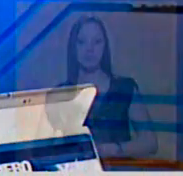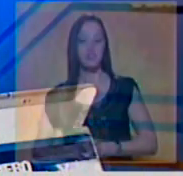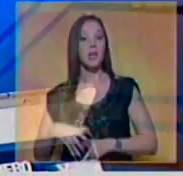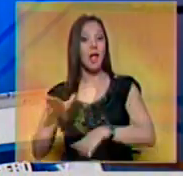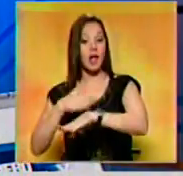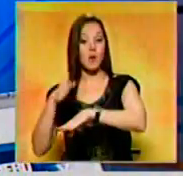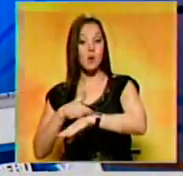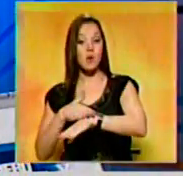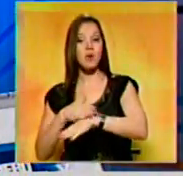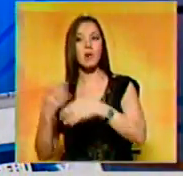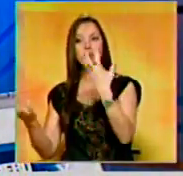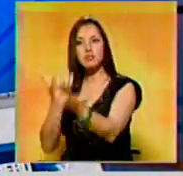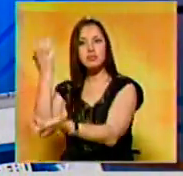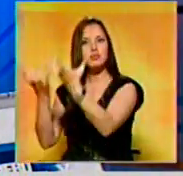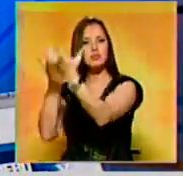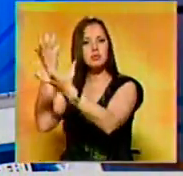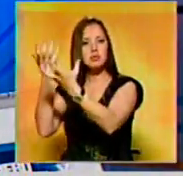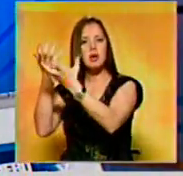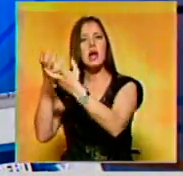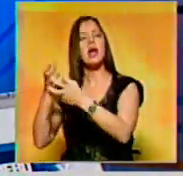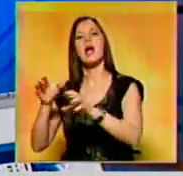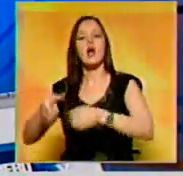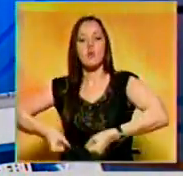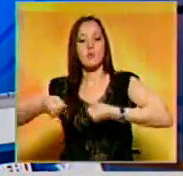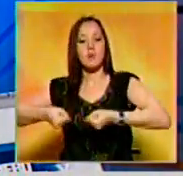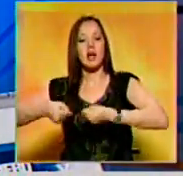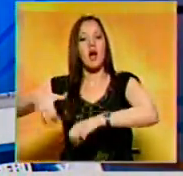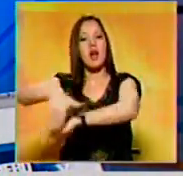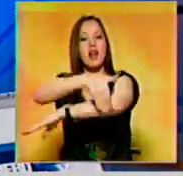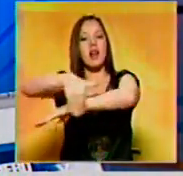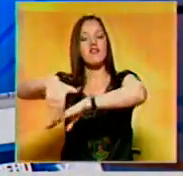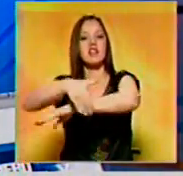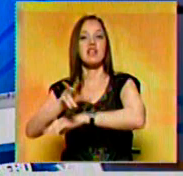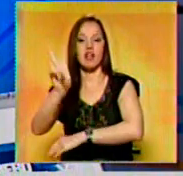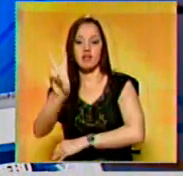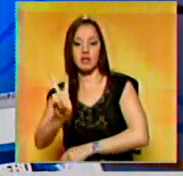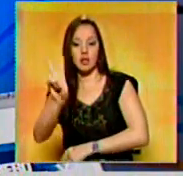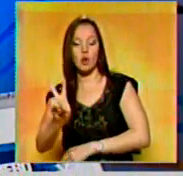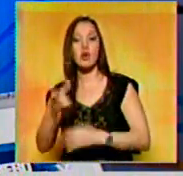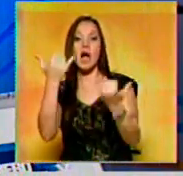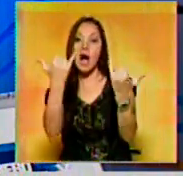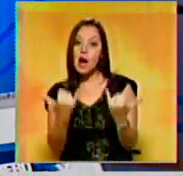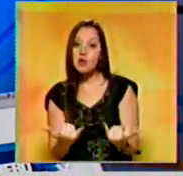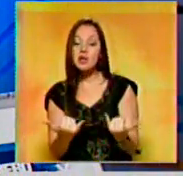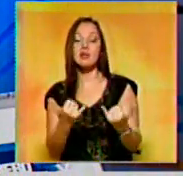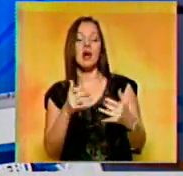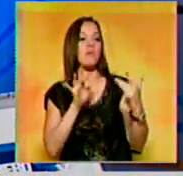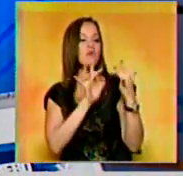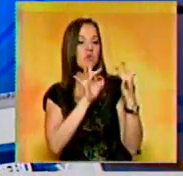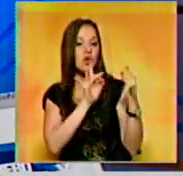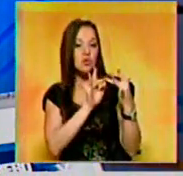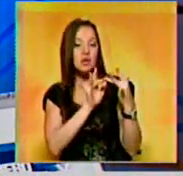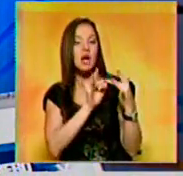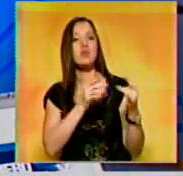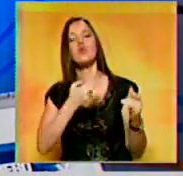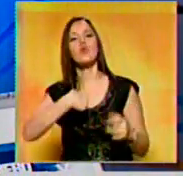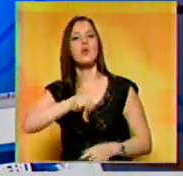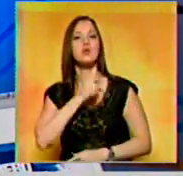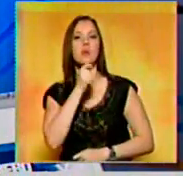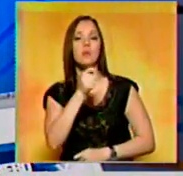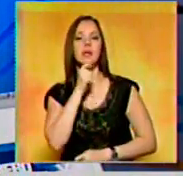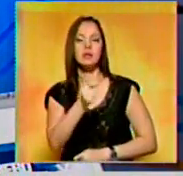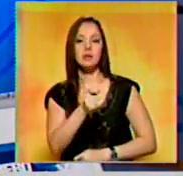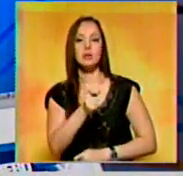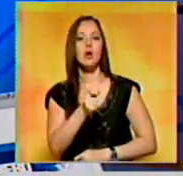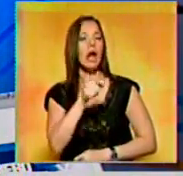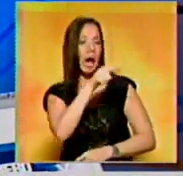este jueves se registró un incendio en un automercado en la avenida Victoria y a esta hora vamos a hacer un contacto con José Leonardo Nava, quien se encuentra en el lugar y nos